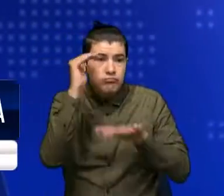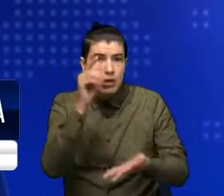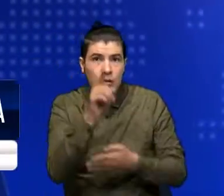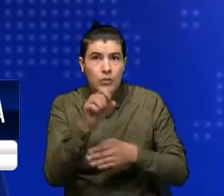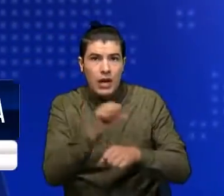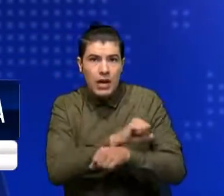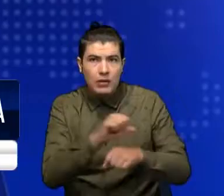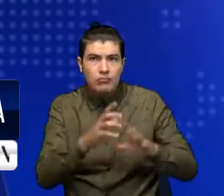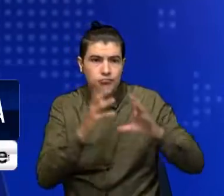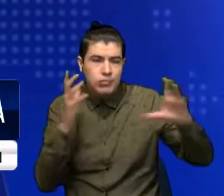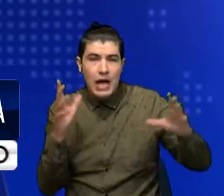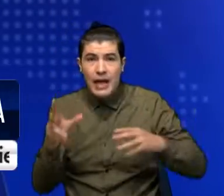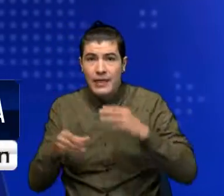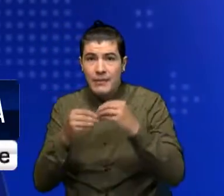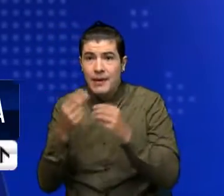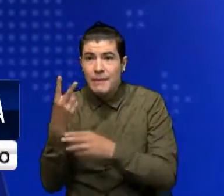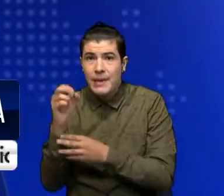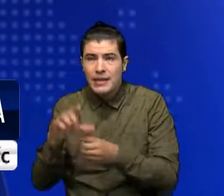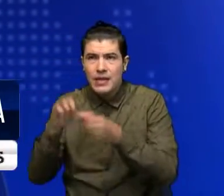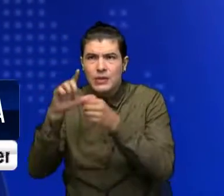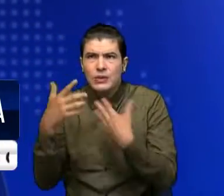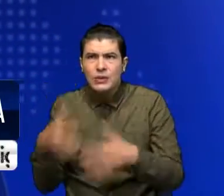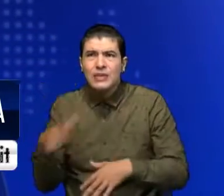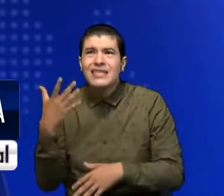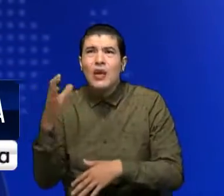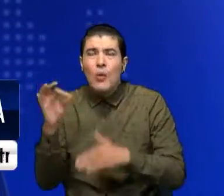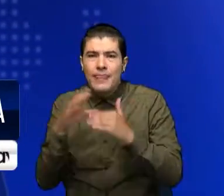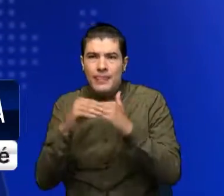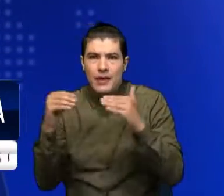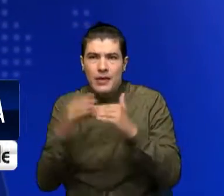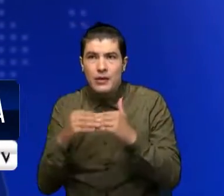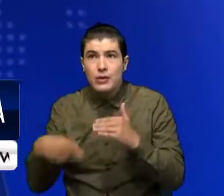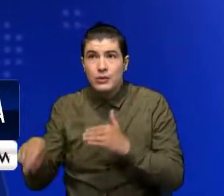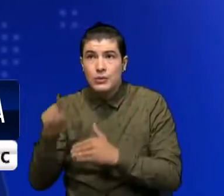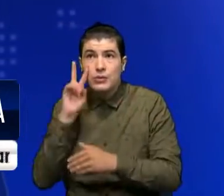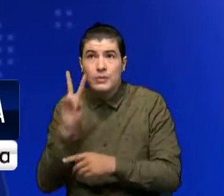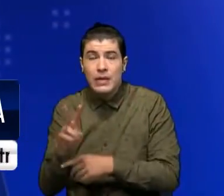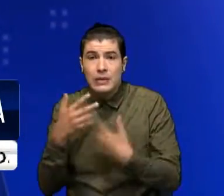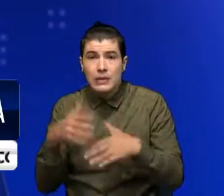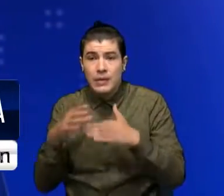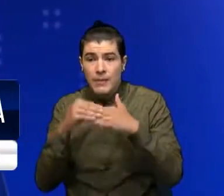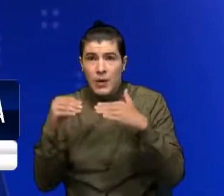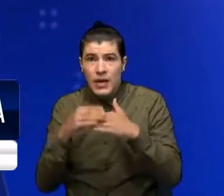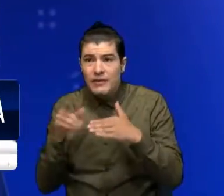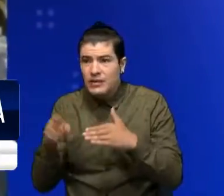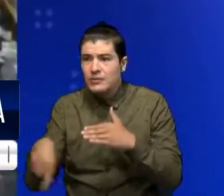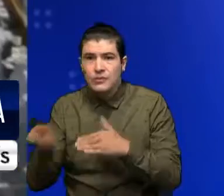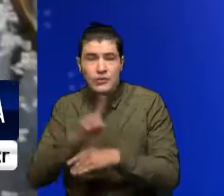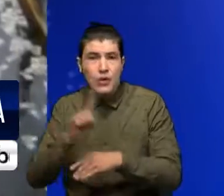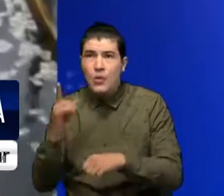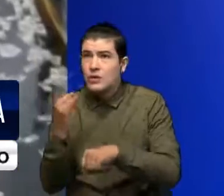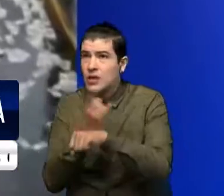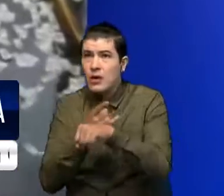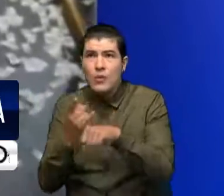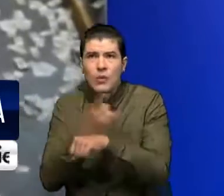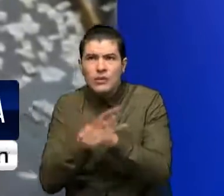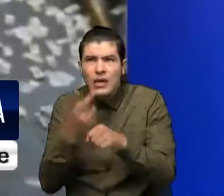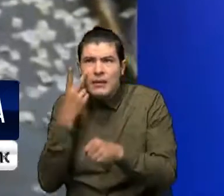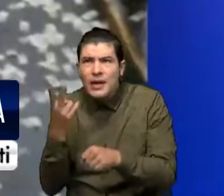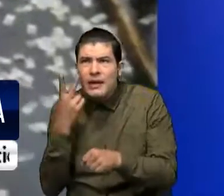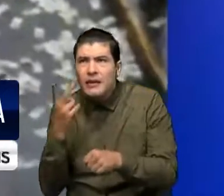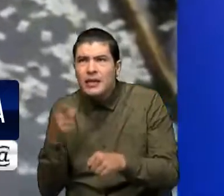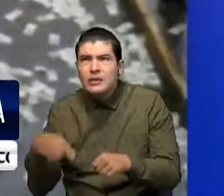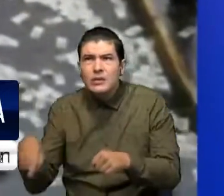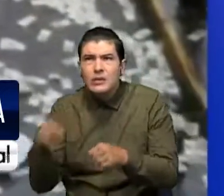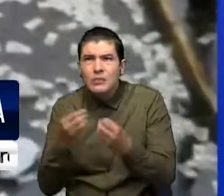Además, 20 litros de gasolina se venden hasta en $50, dejando entrever que el Bolívar soberano no se usa, observando miles de billetes en el